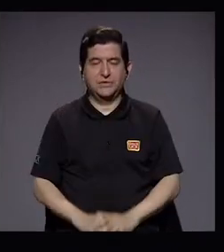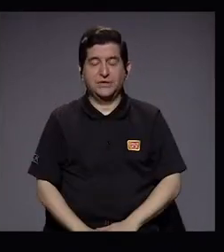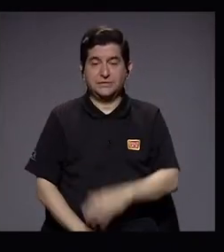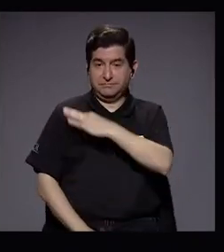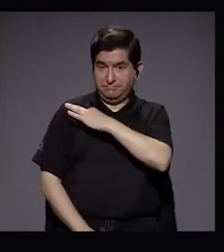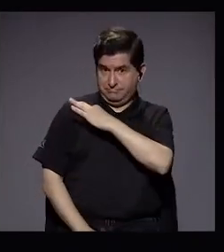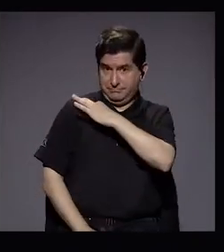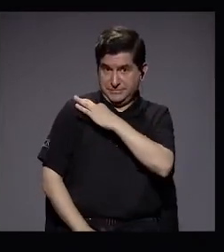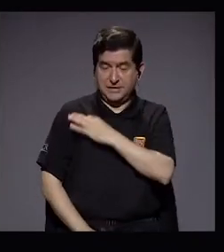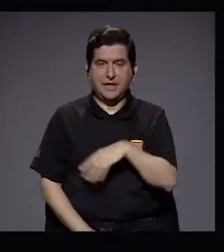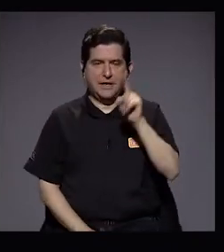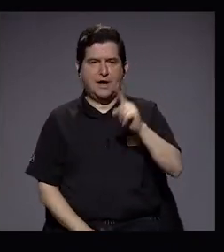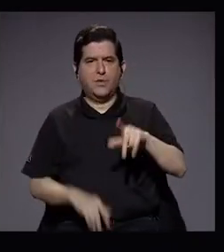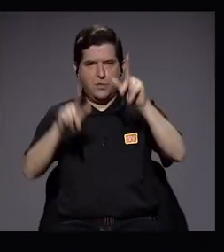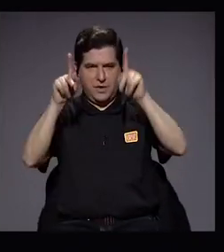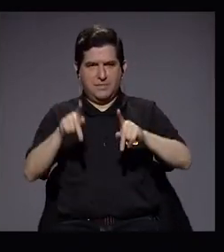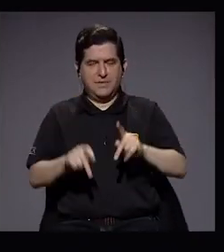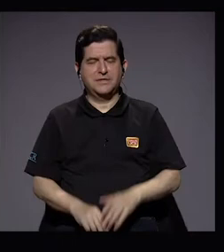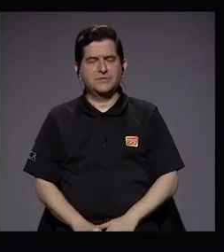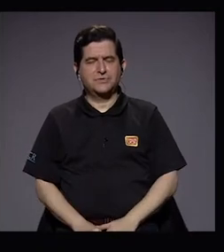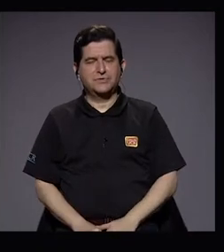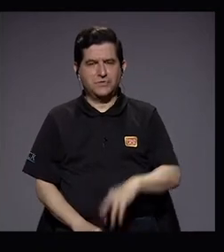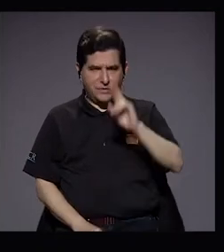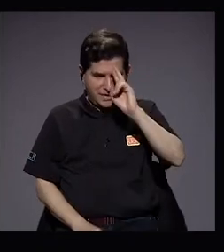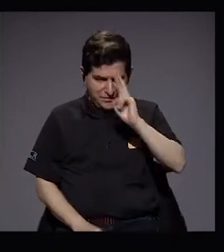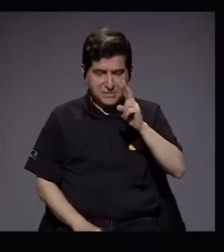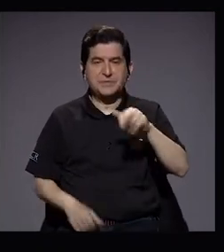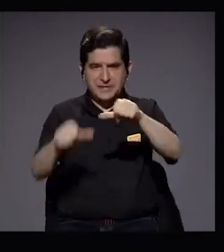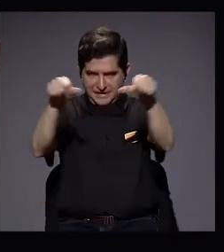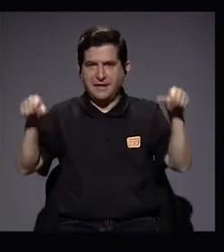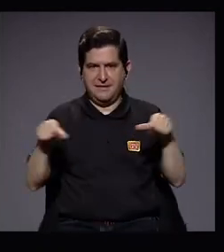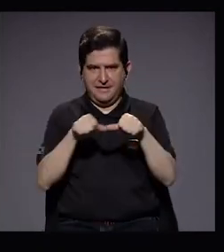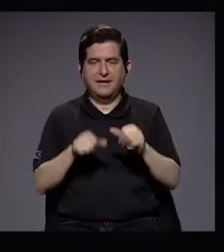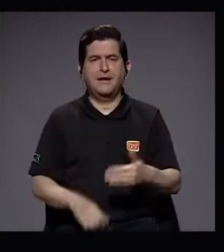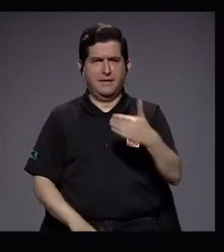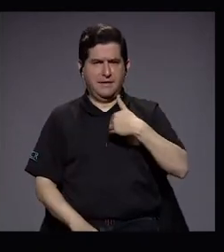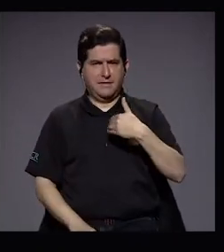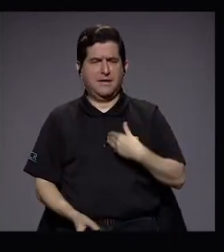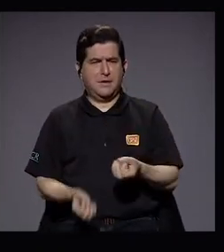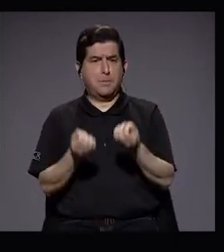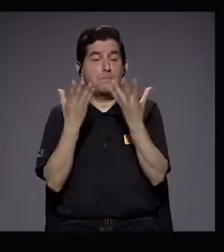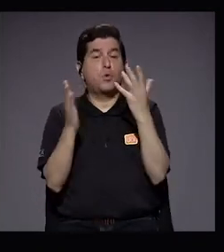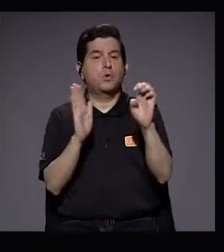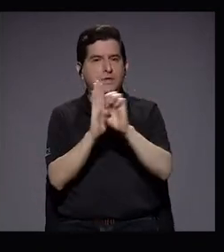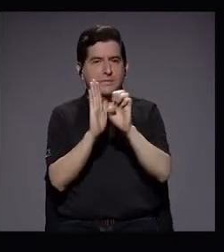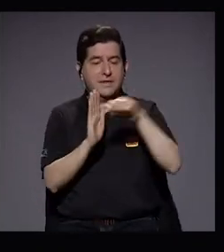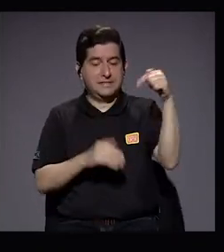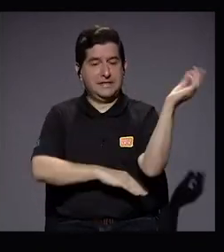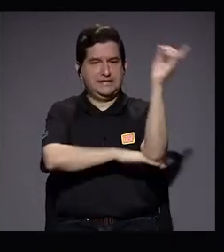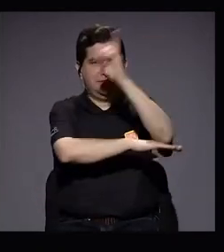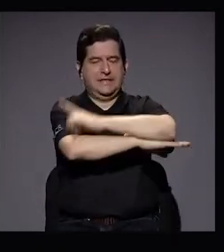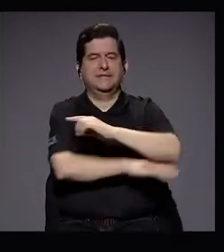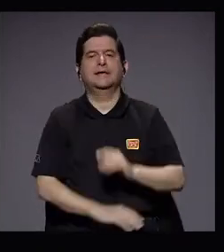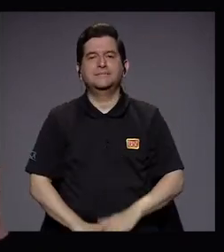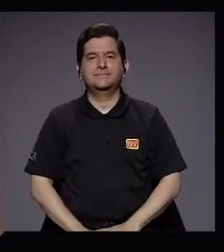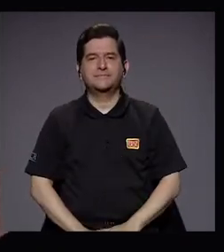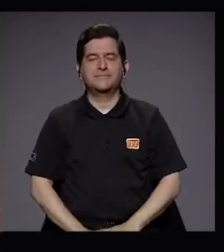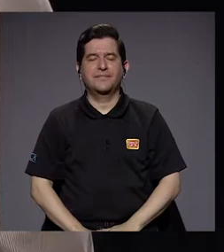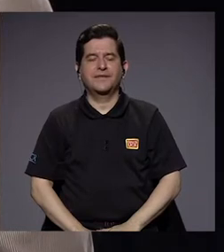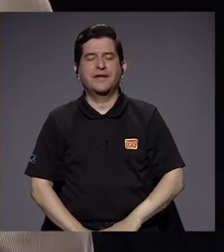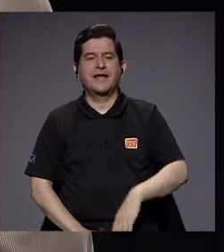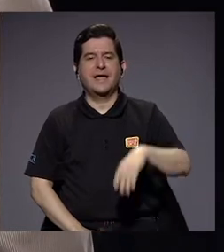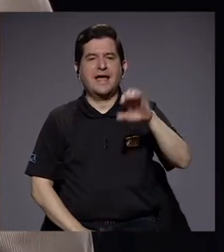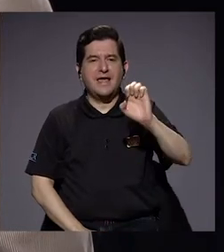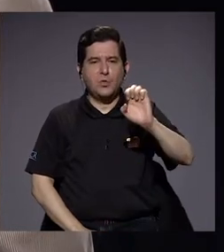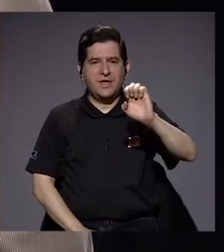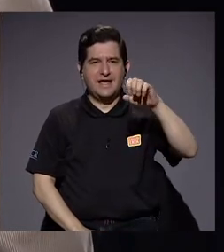he invitado a una voz autorizada en el campo y que tiene muchos, muchos ejemplos que darnos el día de hoy. Don